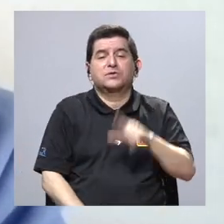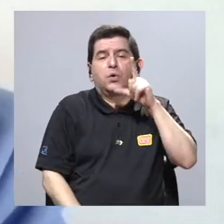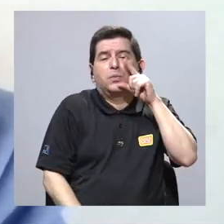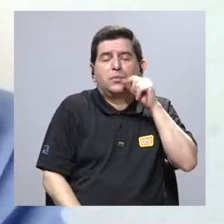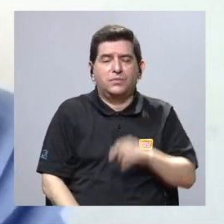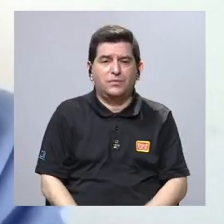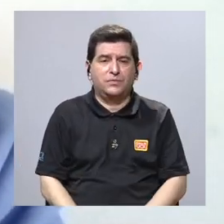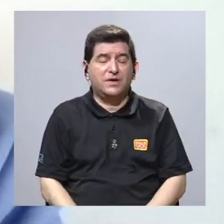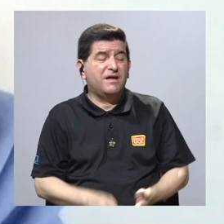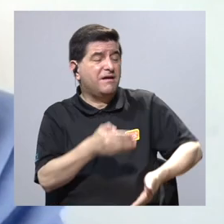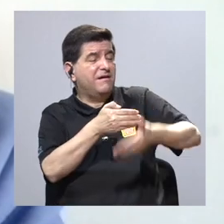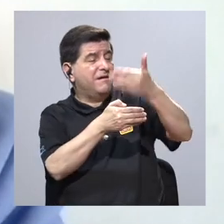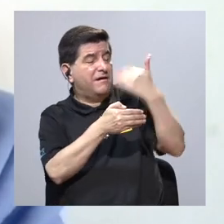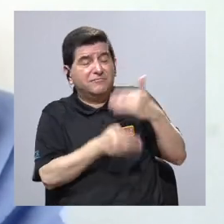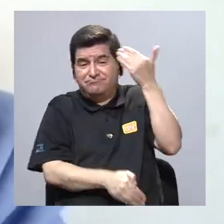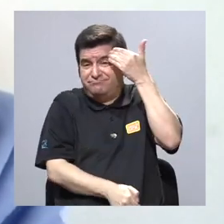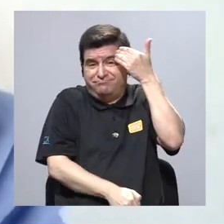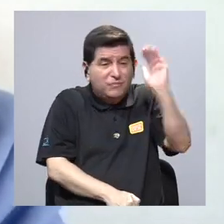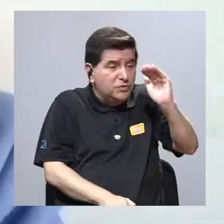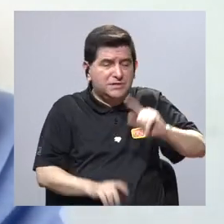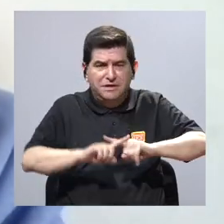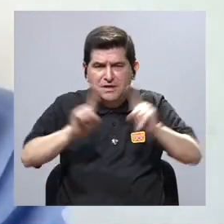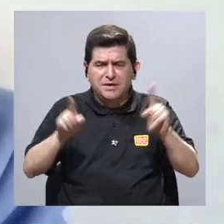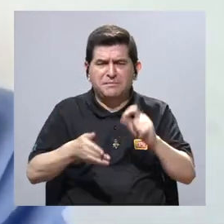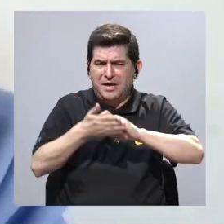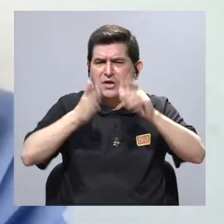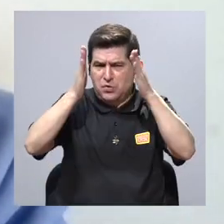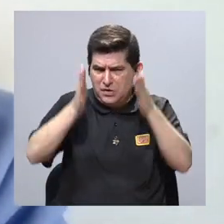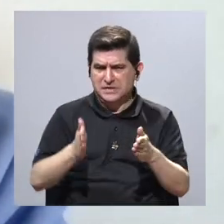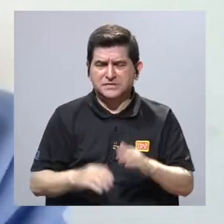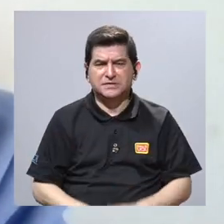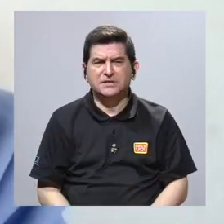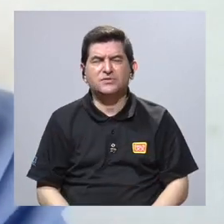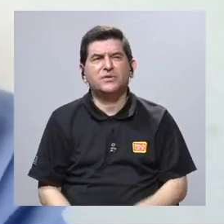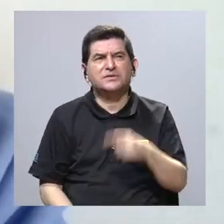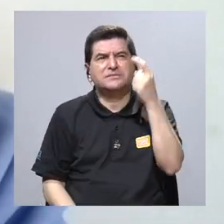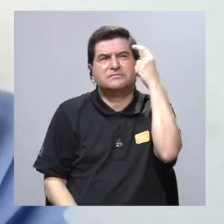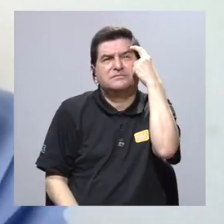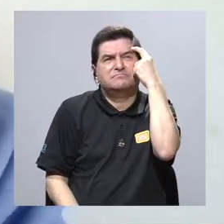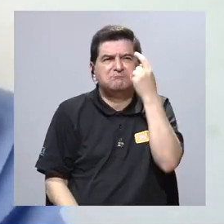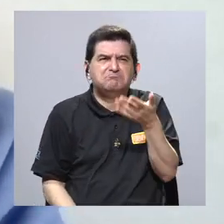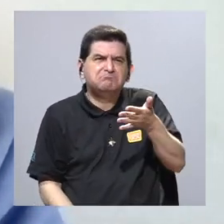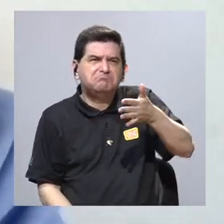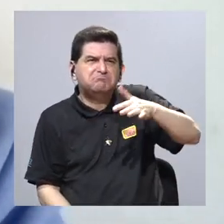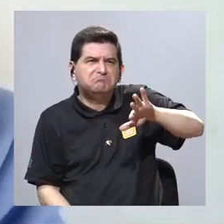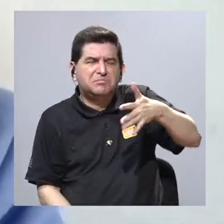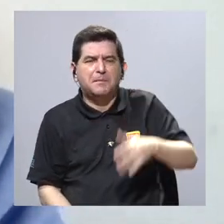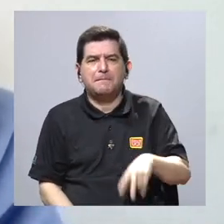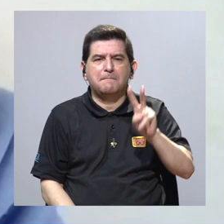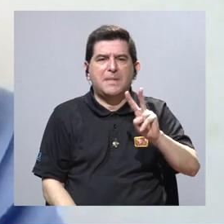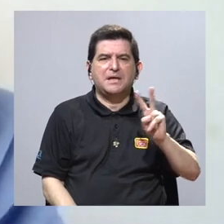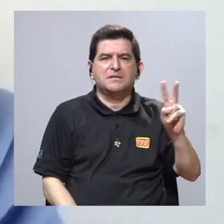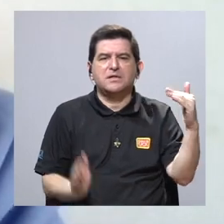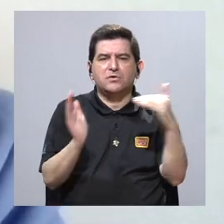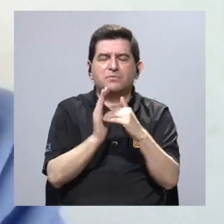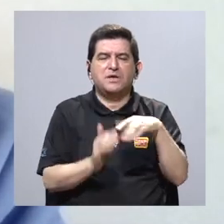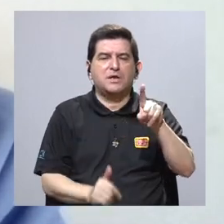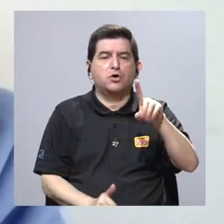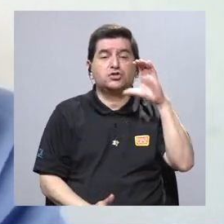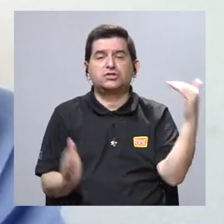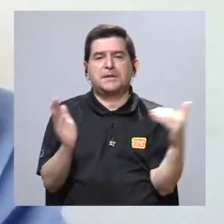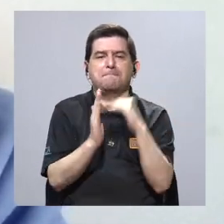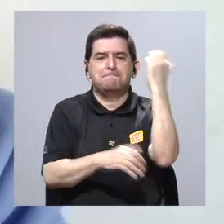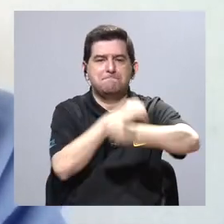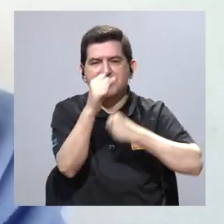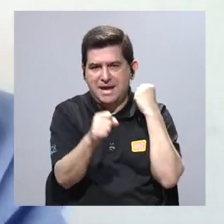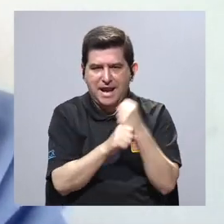los ancestros no se conocen, pero algunos autores los fijan en más o menos 22.000 hasta 100.000 años, en